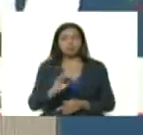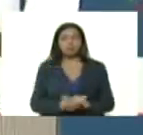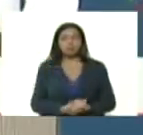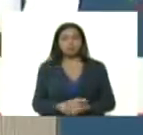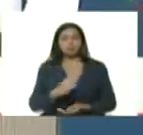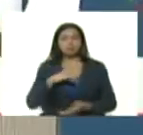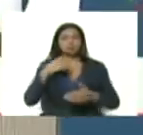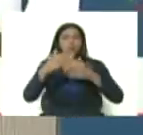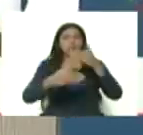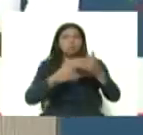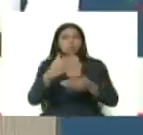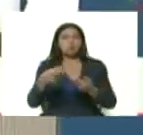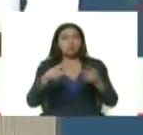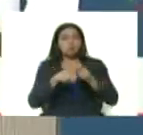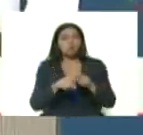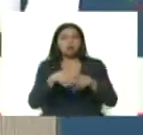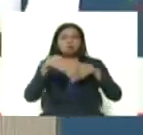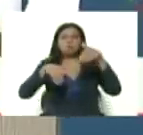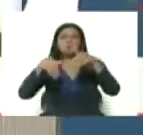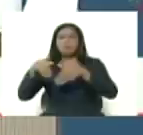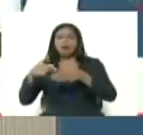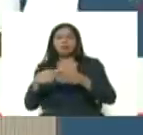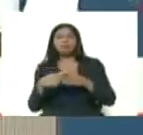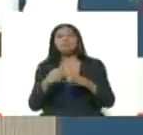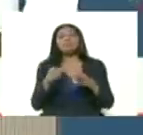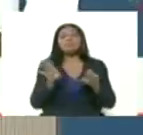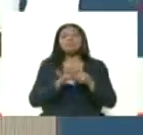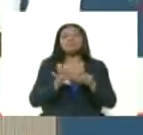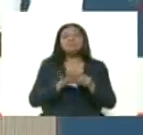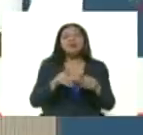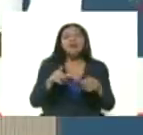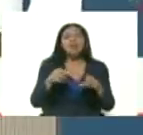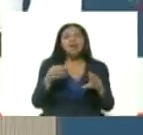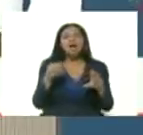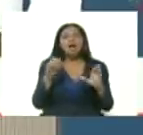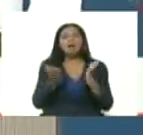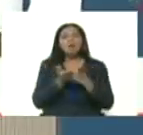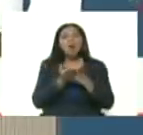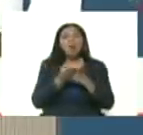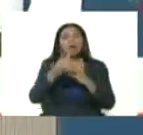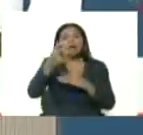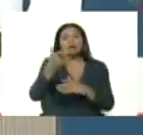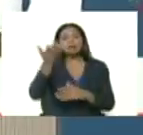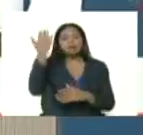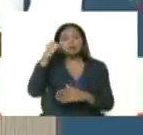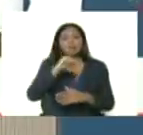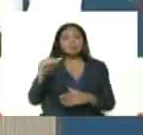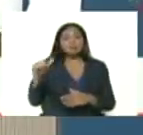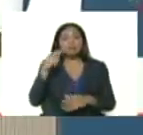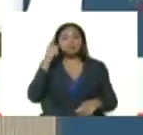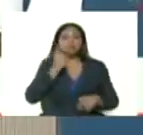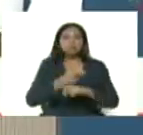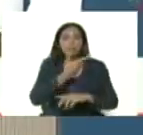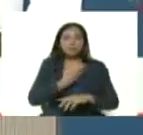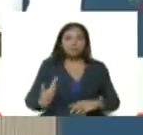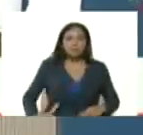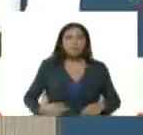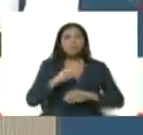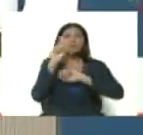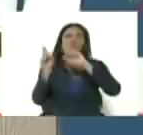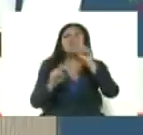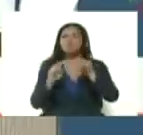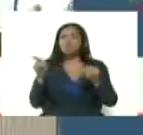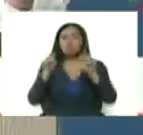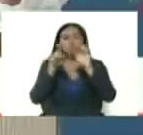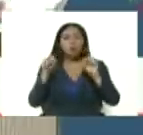venido realizando la encuesta escolar que la semana pasada ordenó el presidente Nicolás Maduro para preguntarle